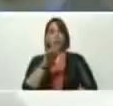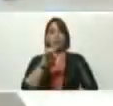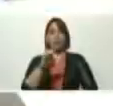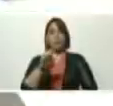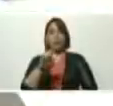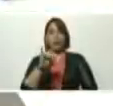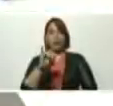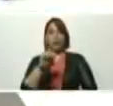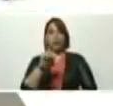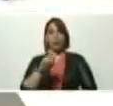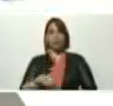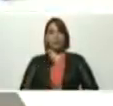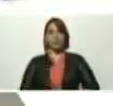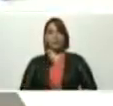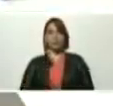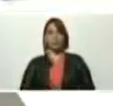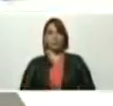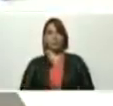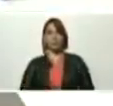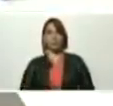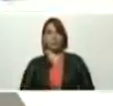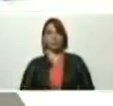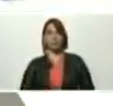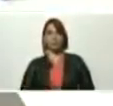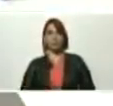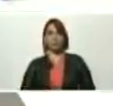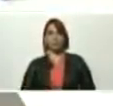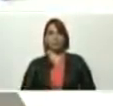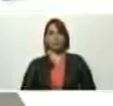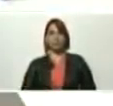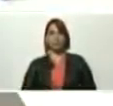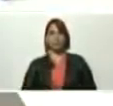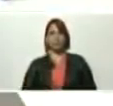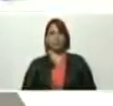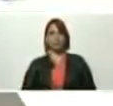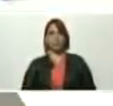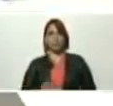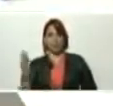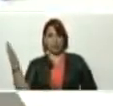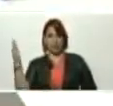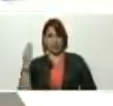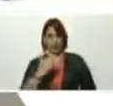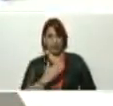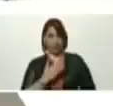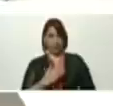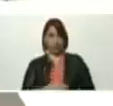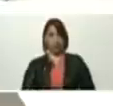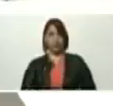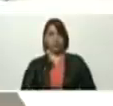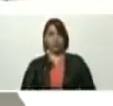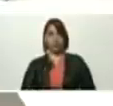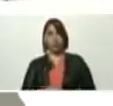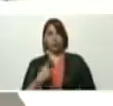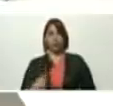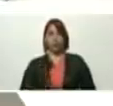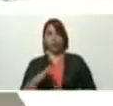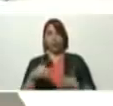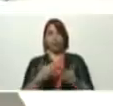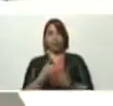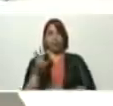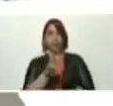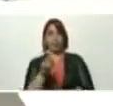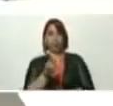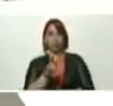Plasencia, que se vino de la Embajada China a Venezuela. Ha estado estos meses al frente